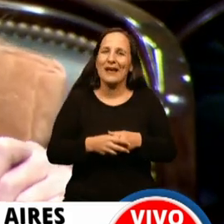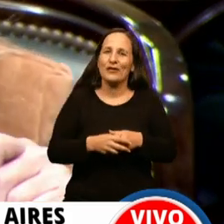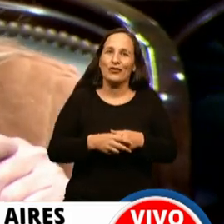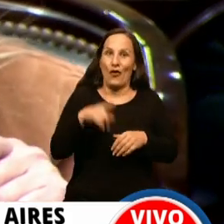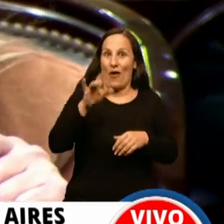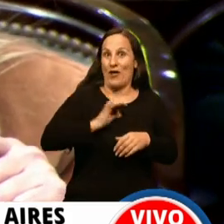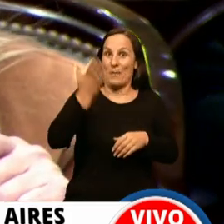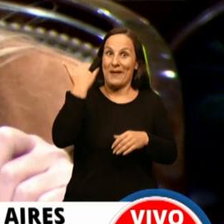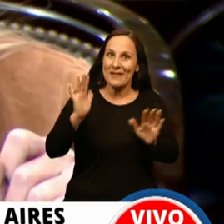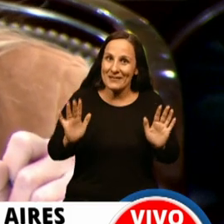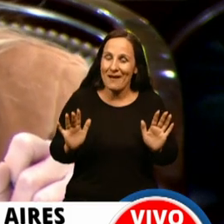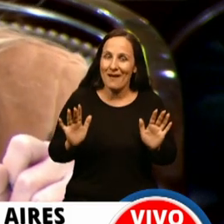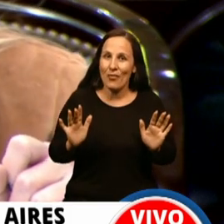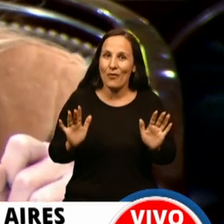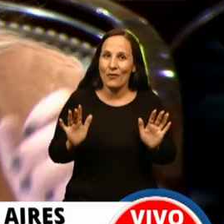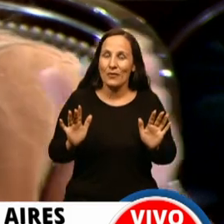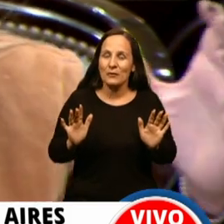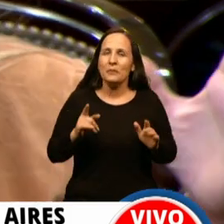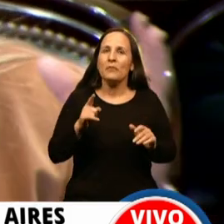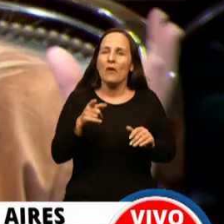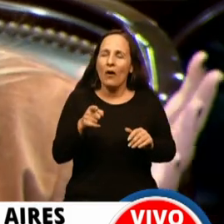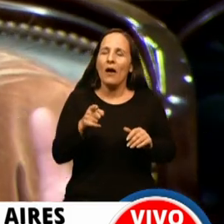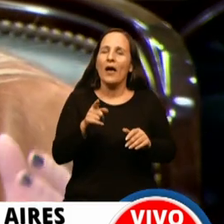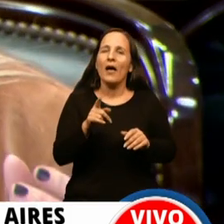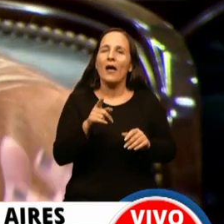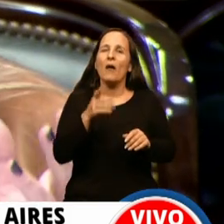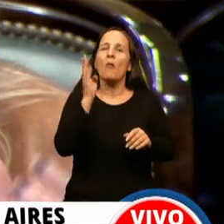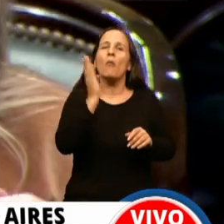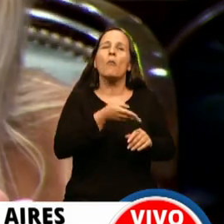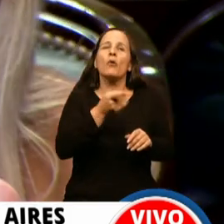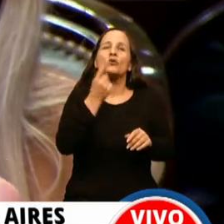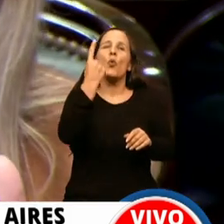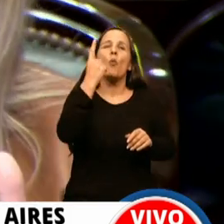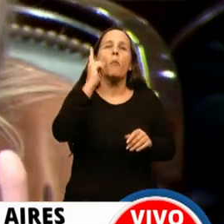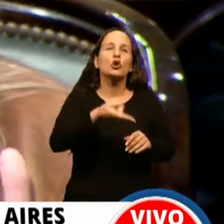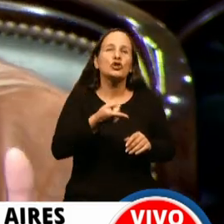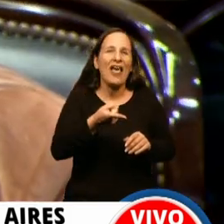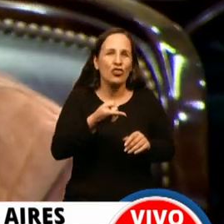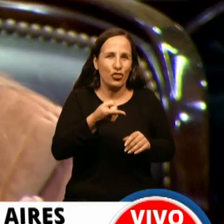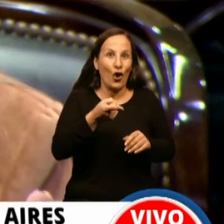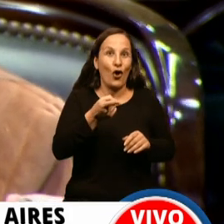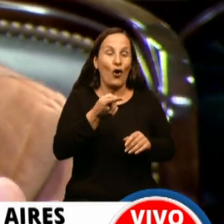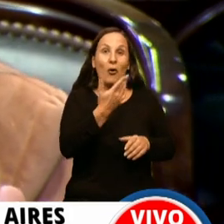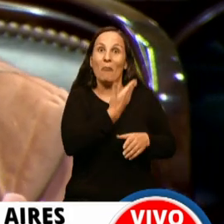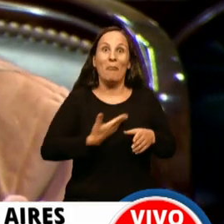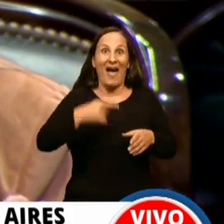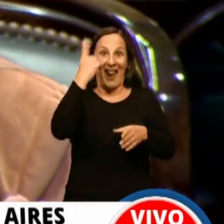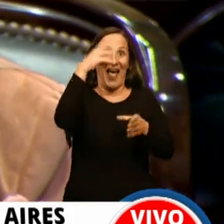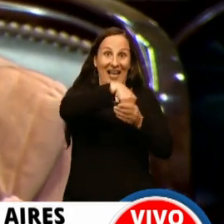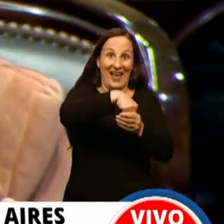2020 se puso este cupo del 1 por ciento en el estado nacional